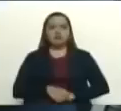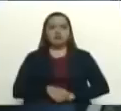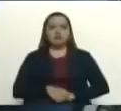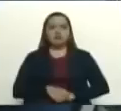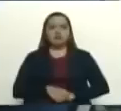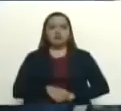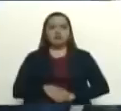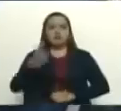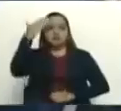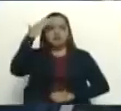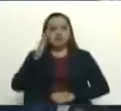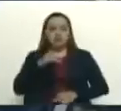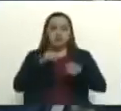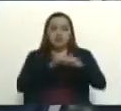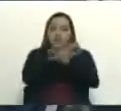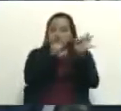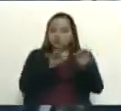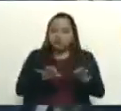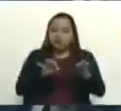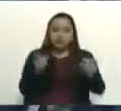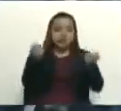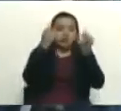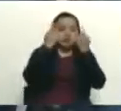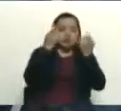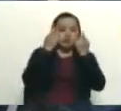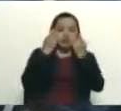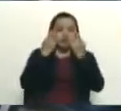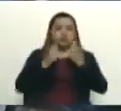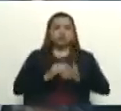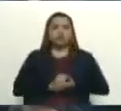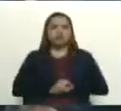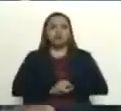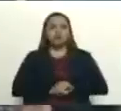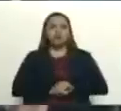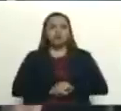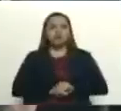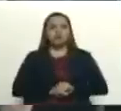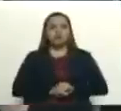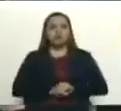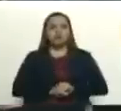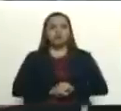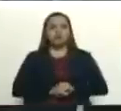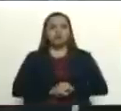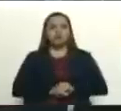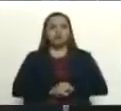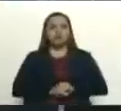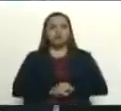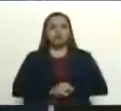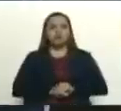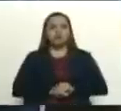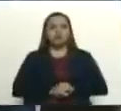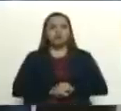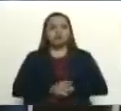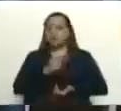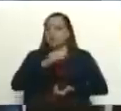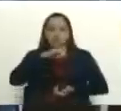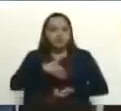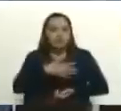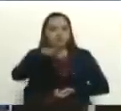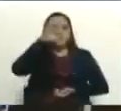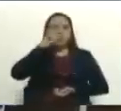Tibisay, de alguna manera, nos preparó para este momento, sin entender que su